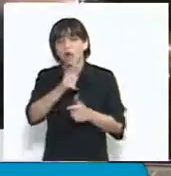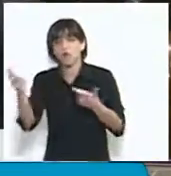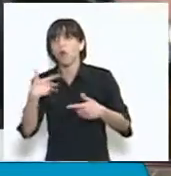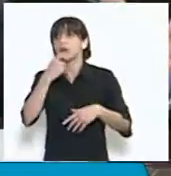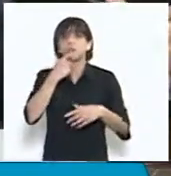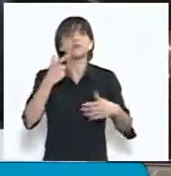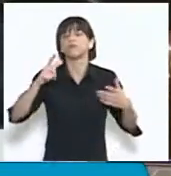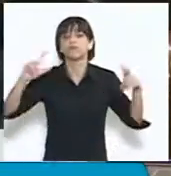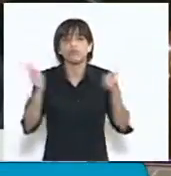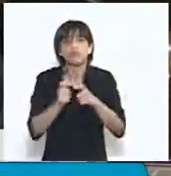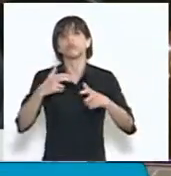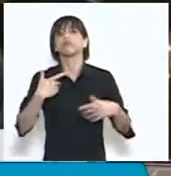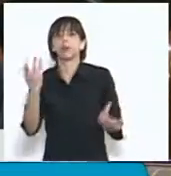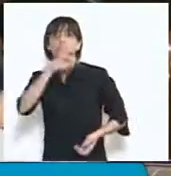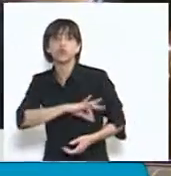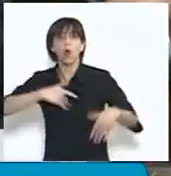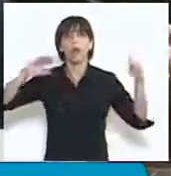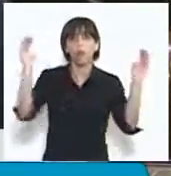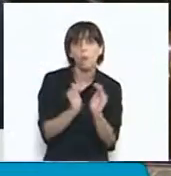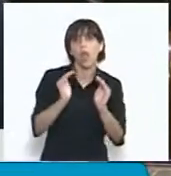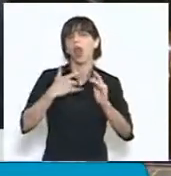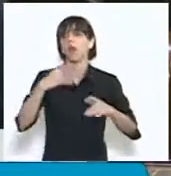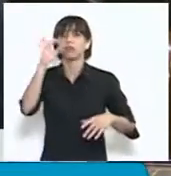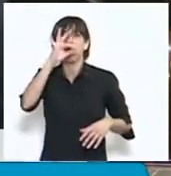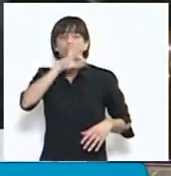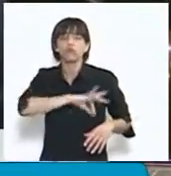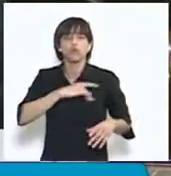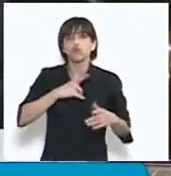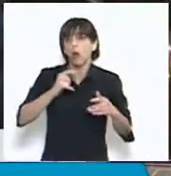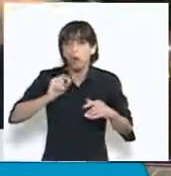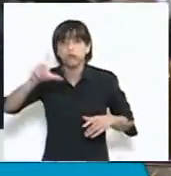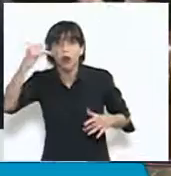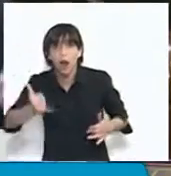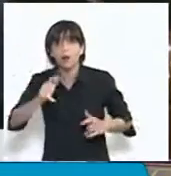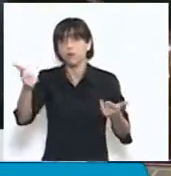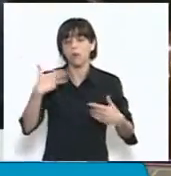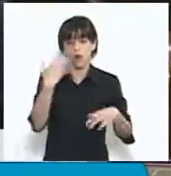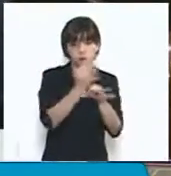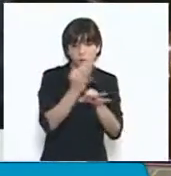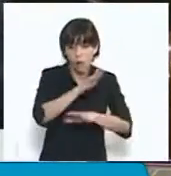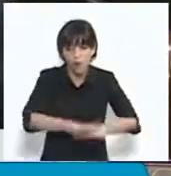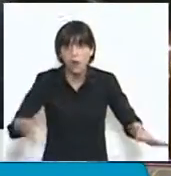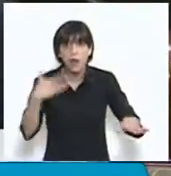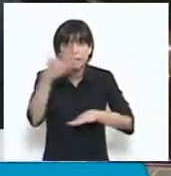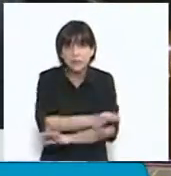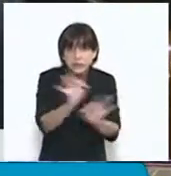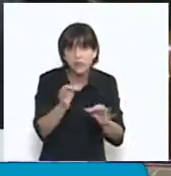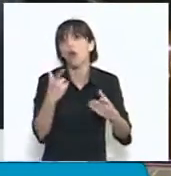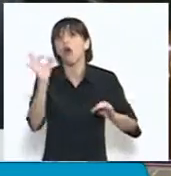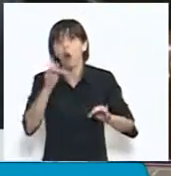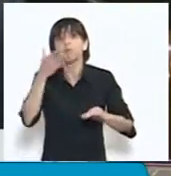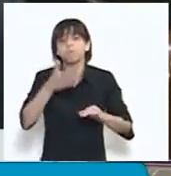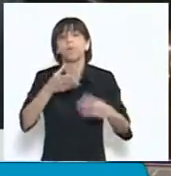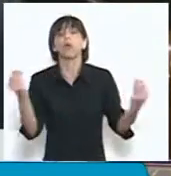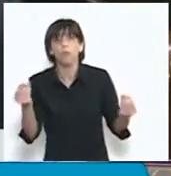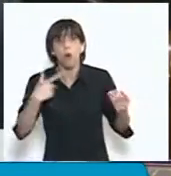salario, la caída de los ingresos, los aumentos de la misma, la deserción escolar y, ¿por qué no?,